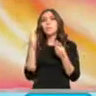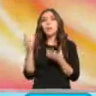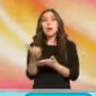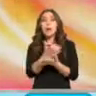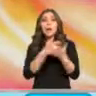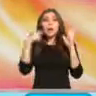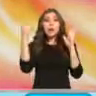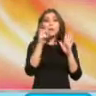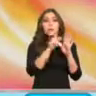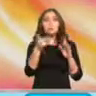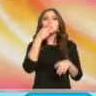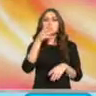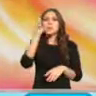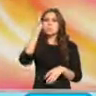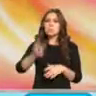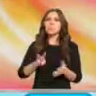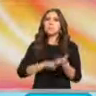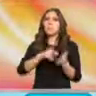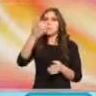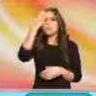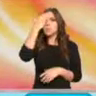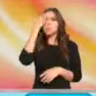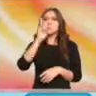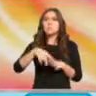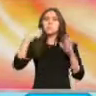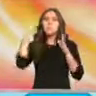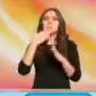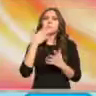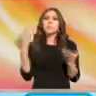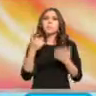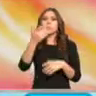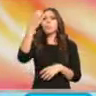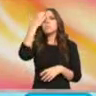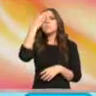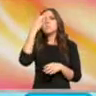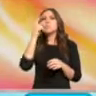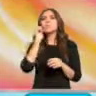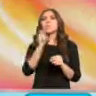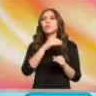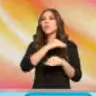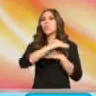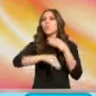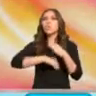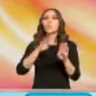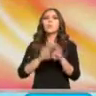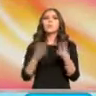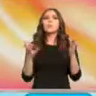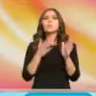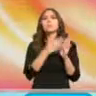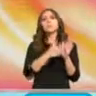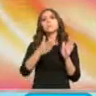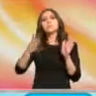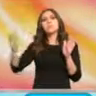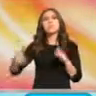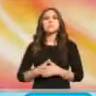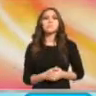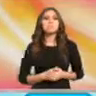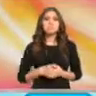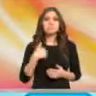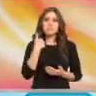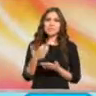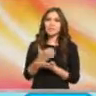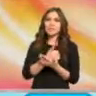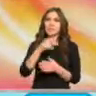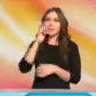pena conocer el caso y la película en ese aspecto está muy bien planteada. Conoces todos los detalles y conoces todos los procesos. Yo quiero ver las dos. Hay que insisto. verlas. Vean las No dos. sé